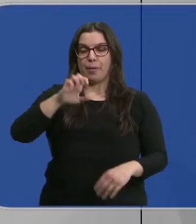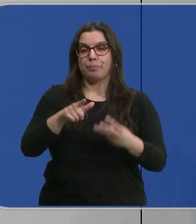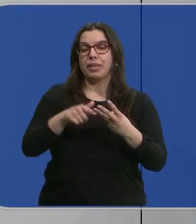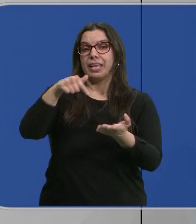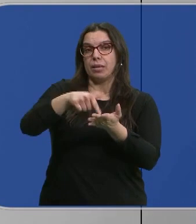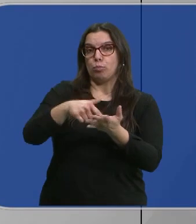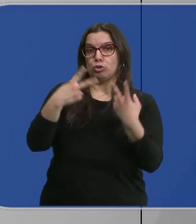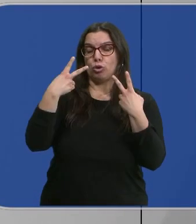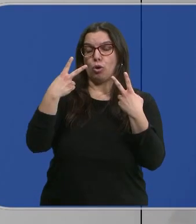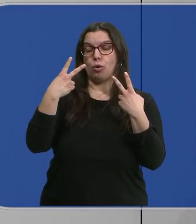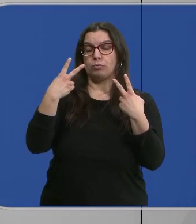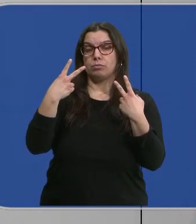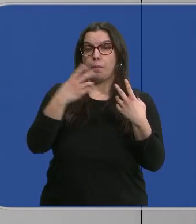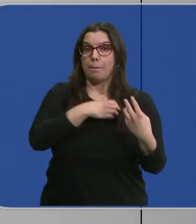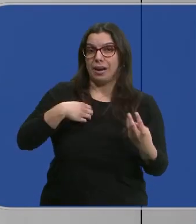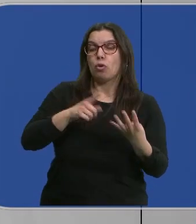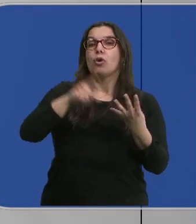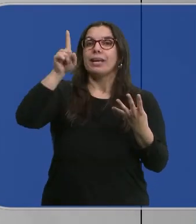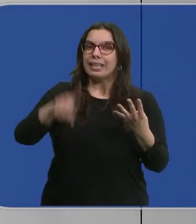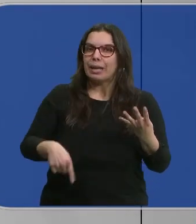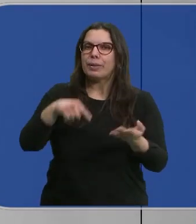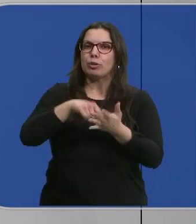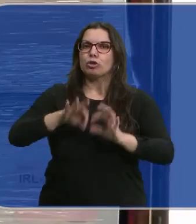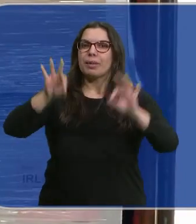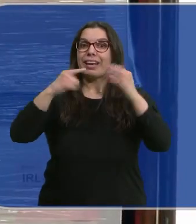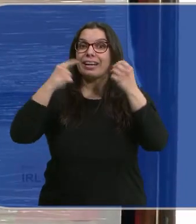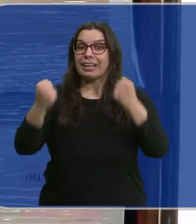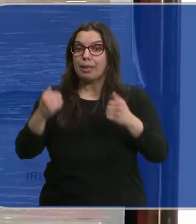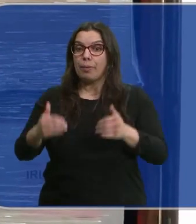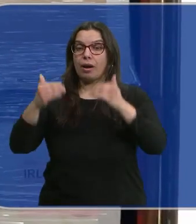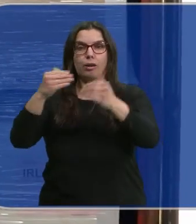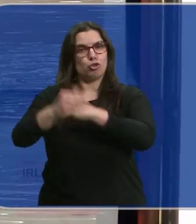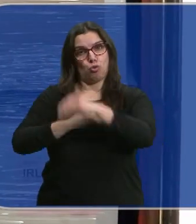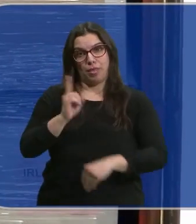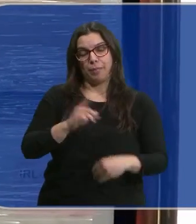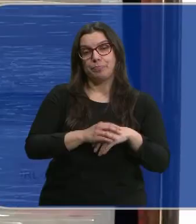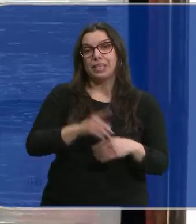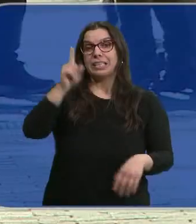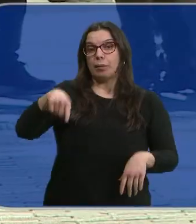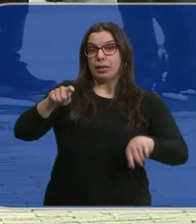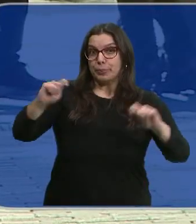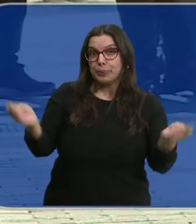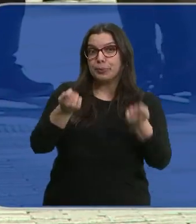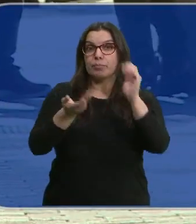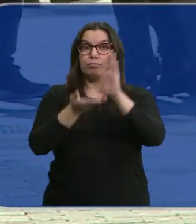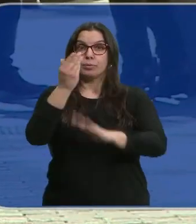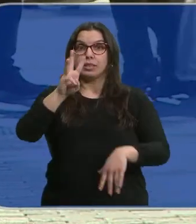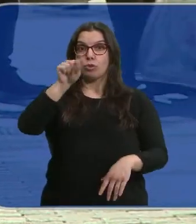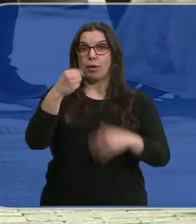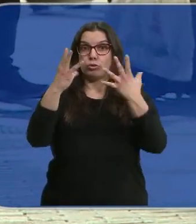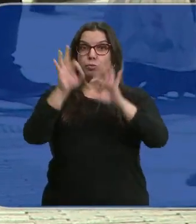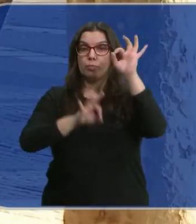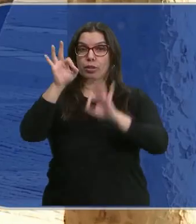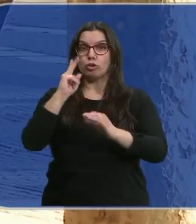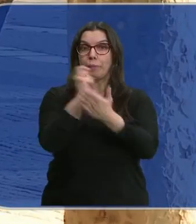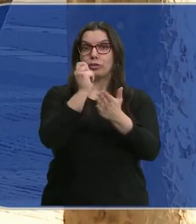la banca y el impuesto especial a las energéticas que se iban a prorrogar no lo harían. Se paralizaría el anuncio de la subida del